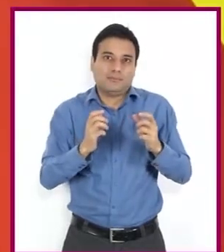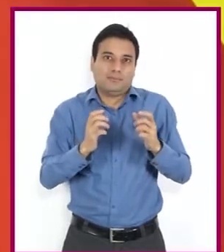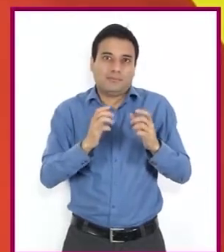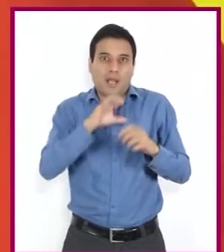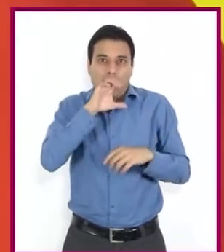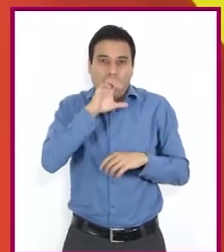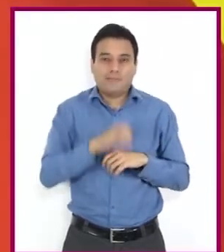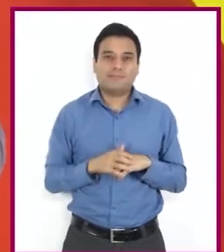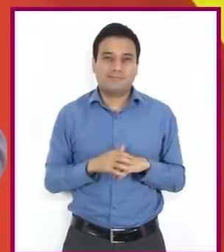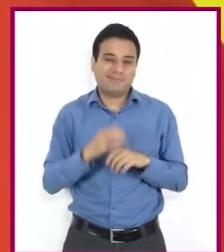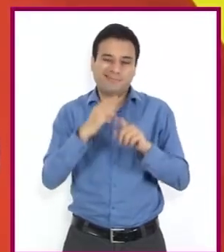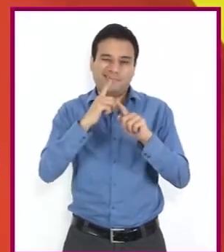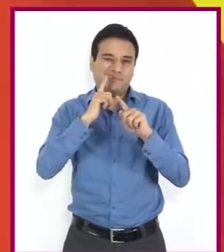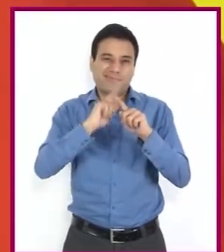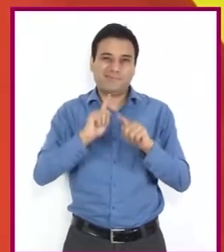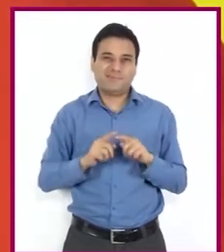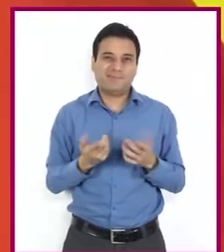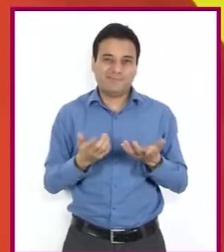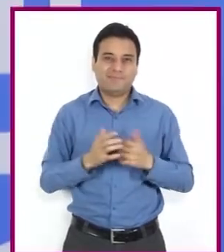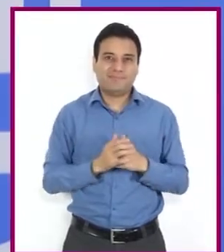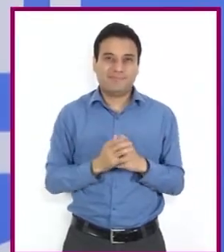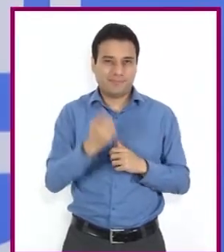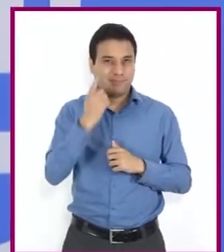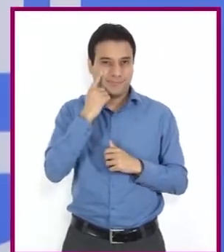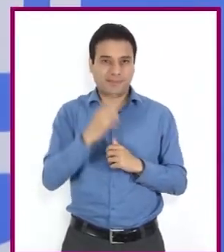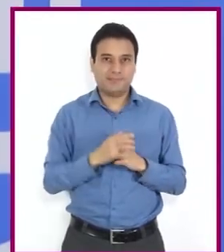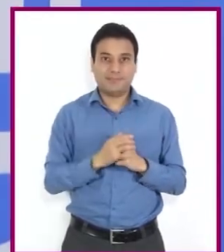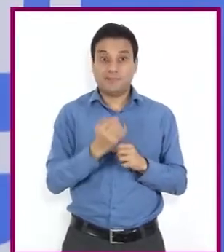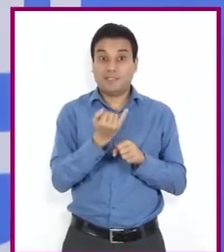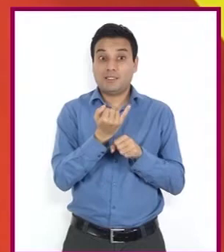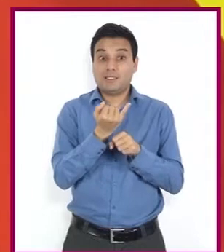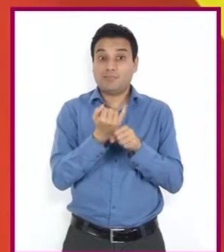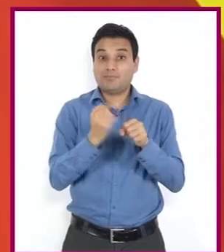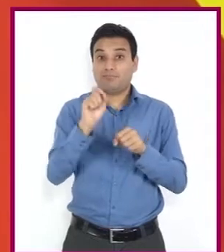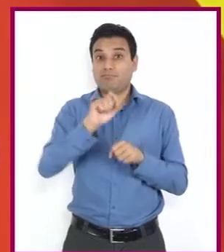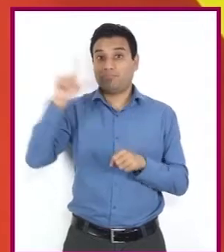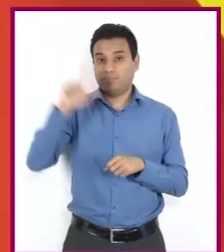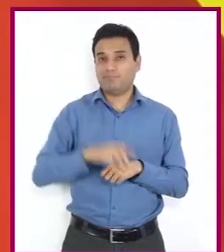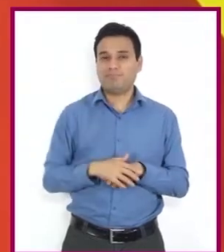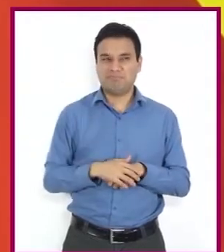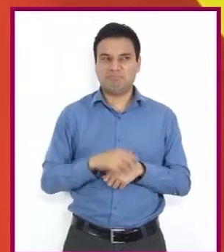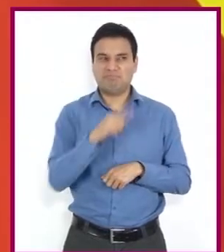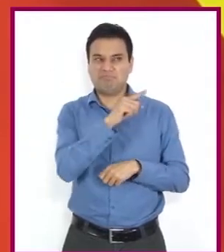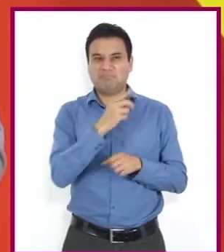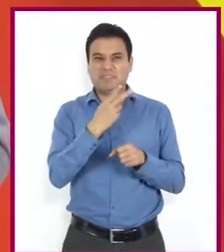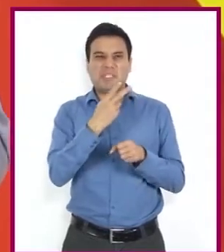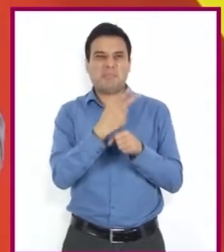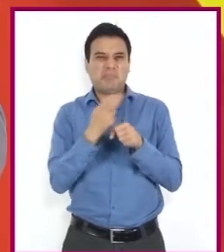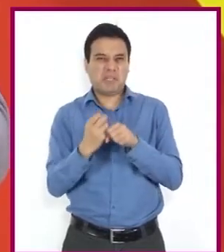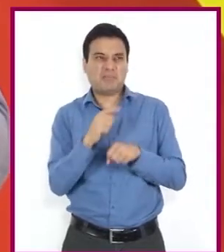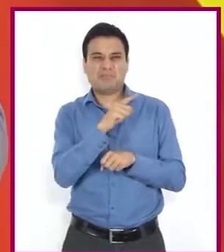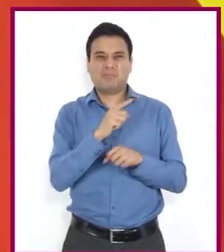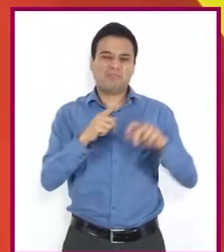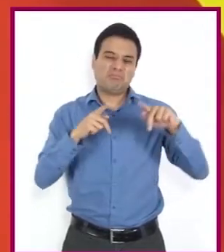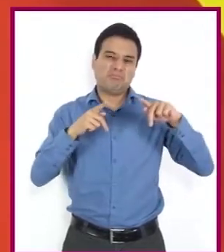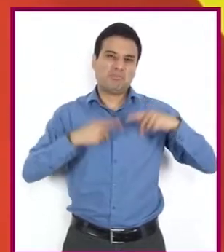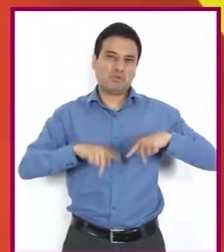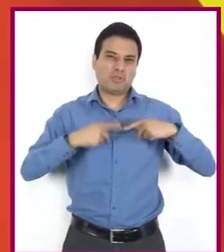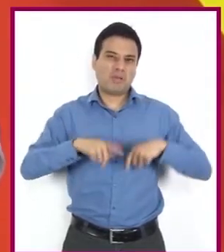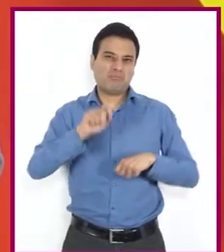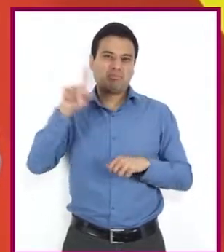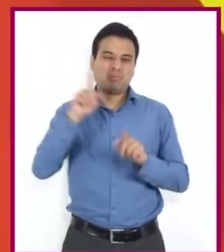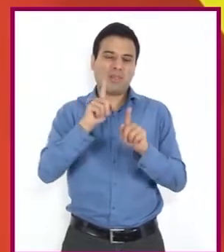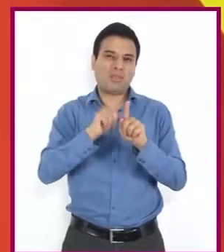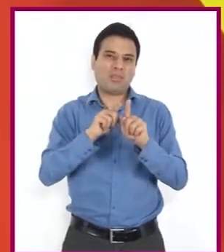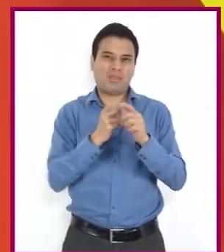Y para profundizar más en el tema, hemos invitado al investigador, humorista gráfico, articulista, caricaturista e